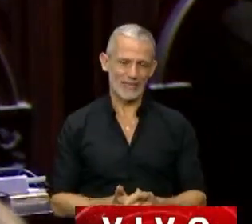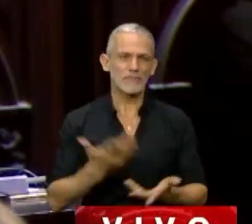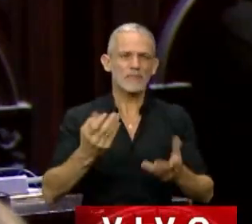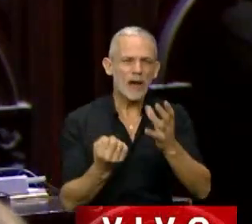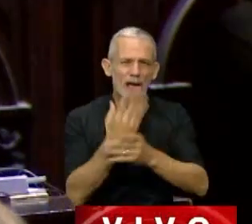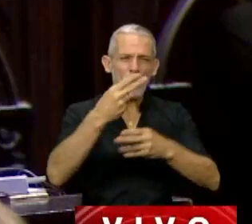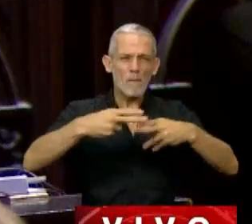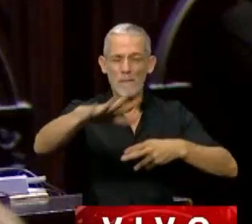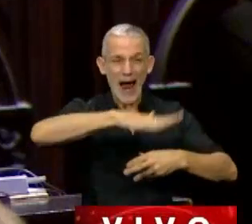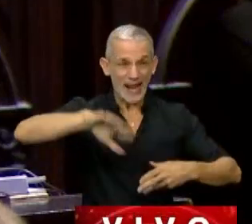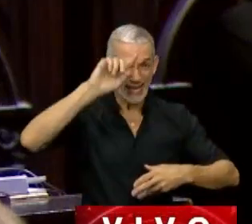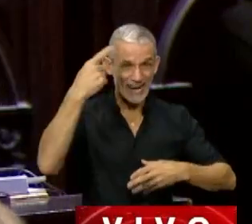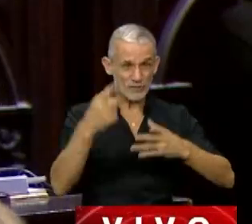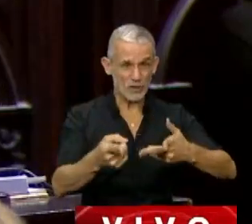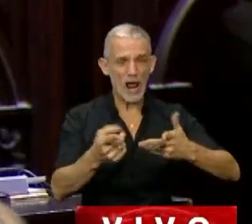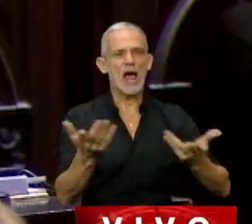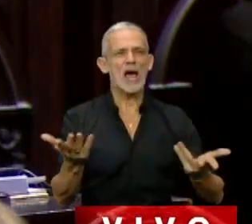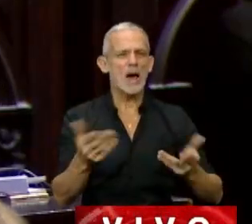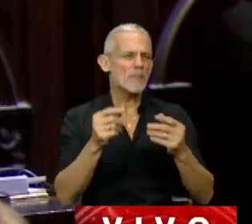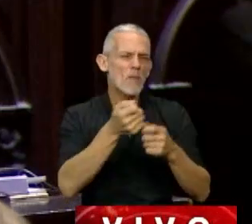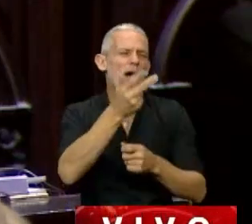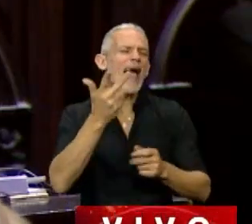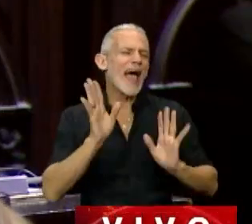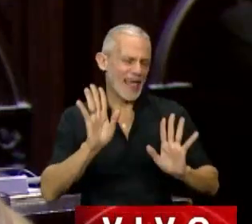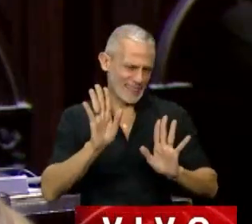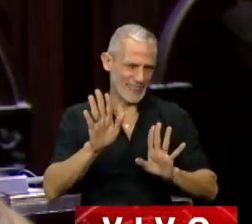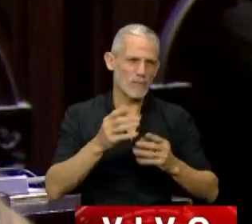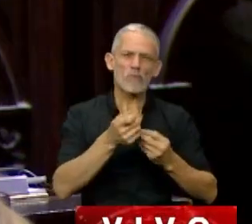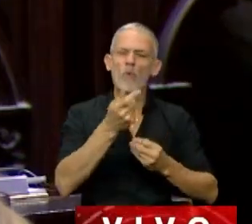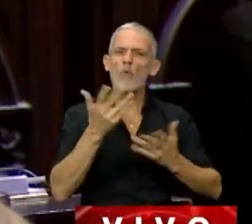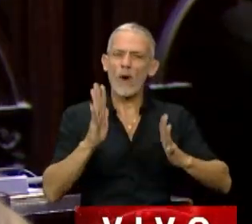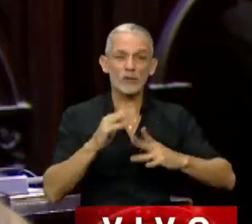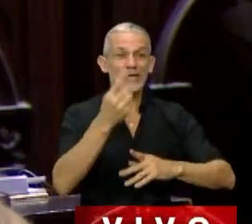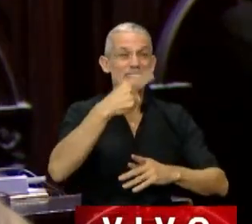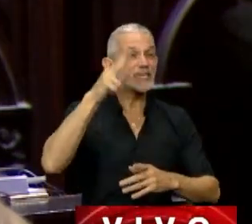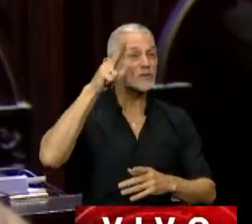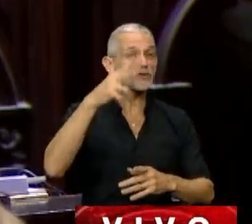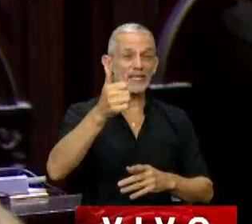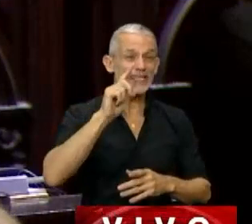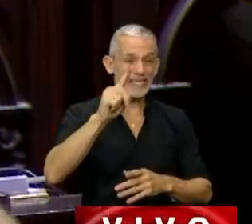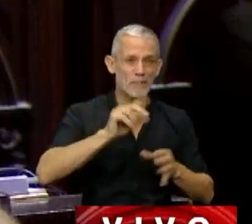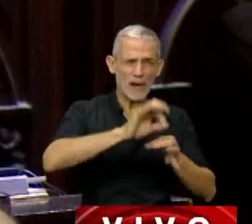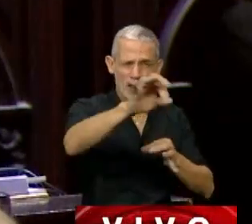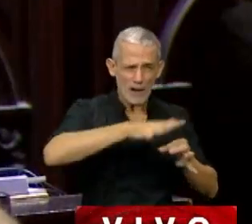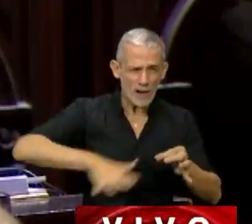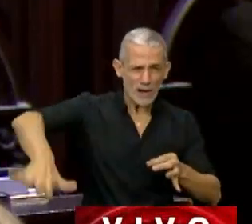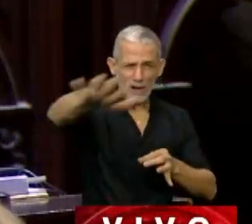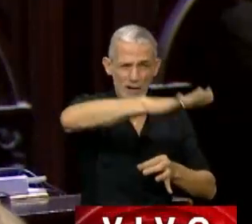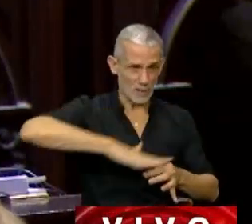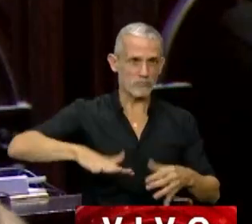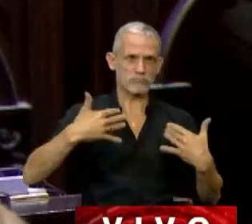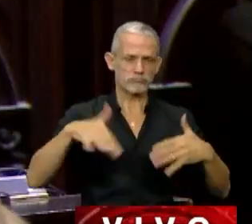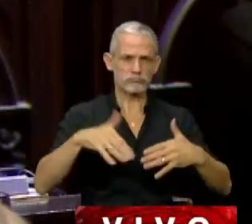la creación de este parque, quiero dar algunos números. Estamos hablando de 186.000 hectáreas que